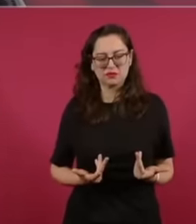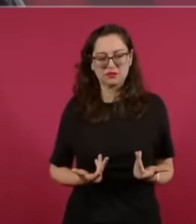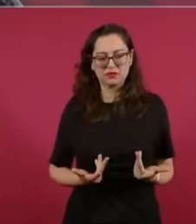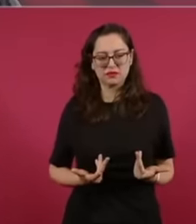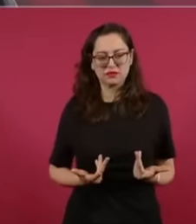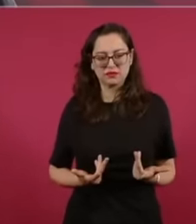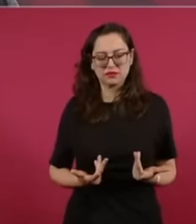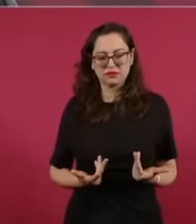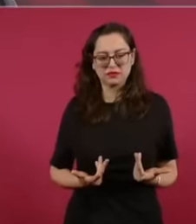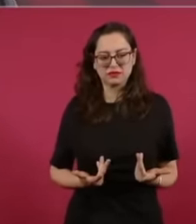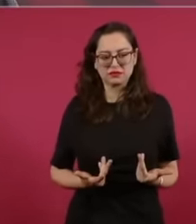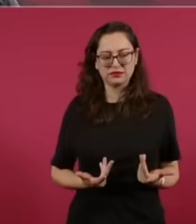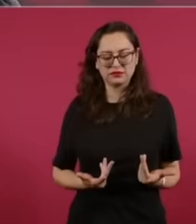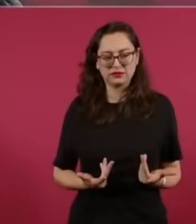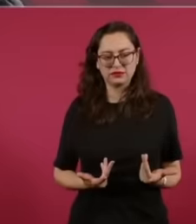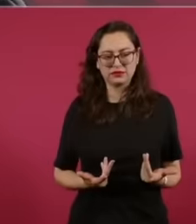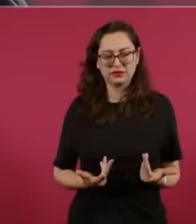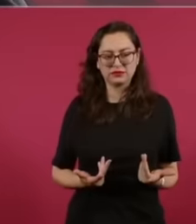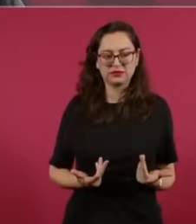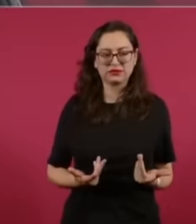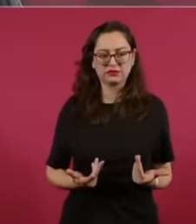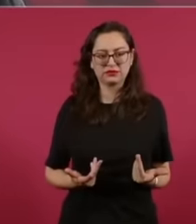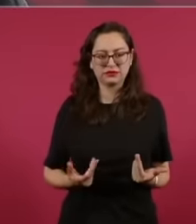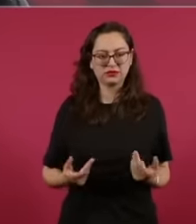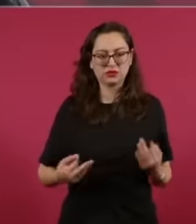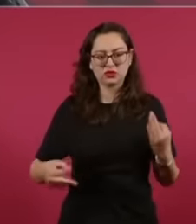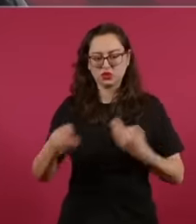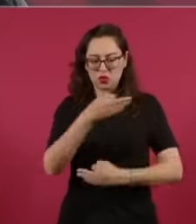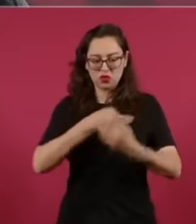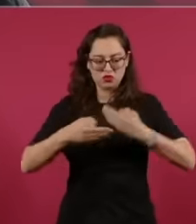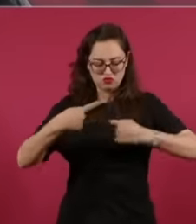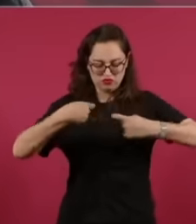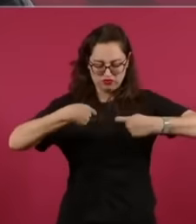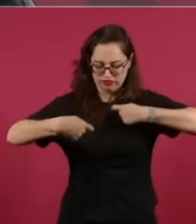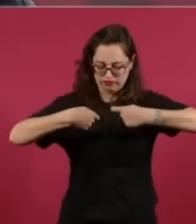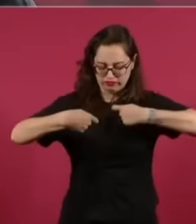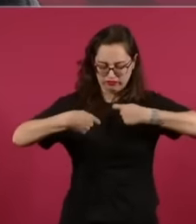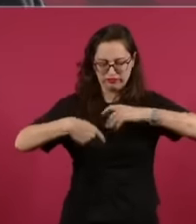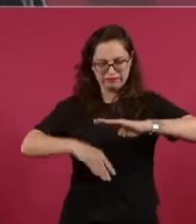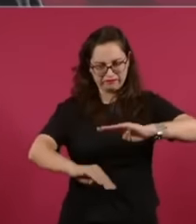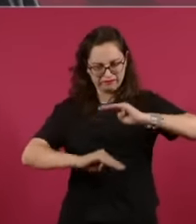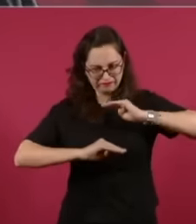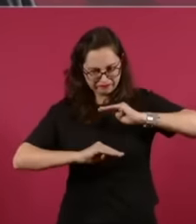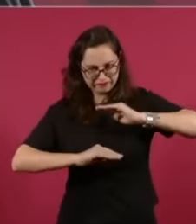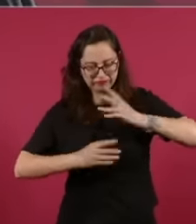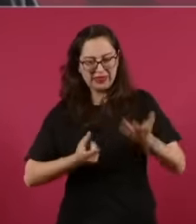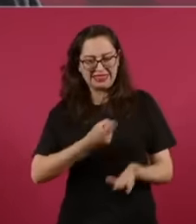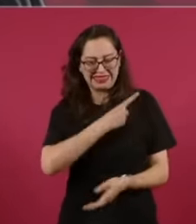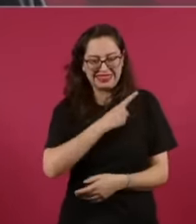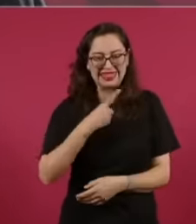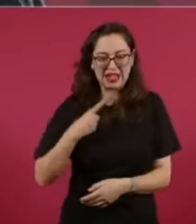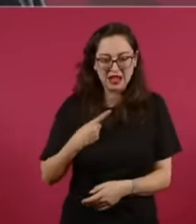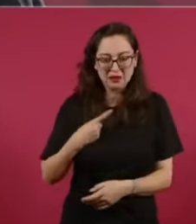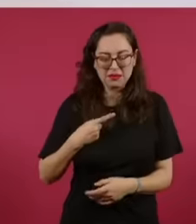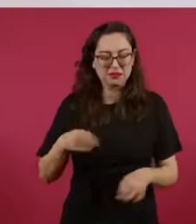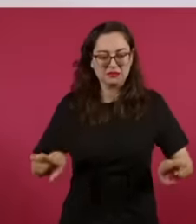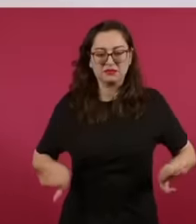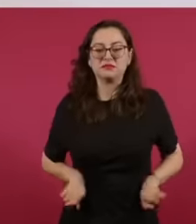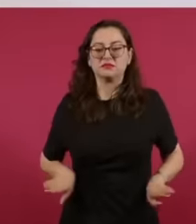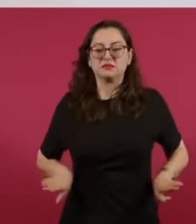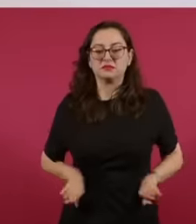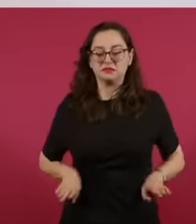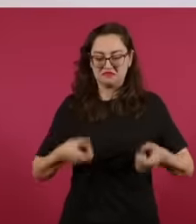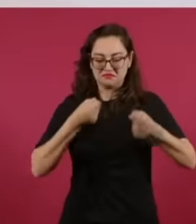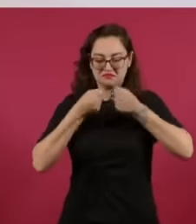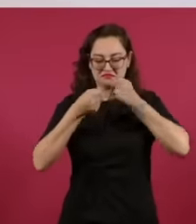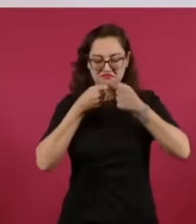Hay que aprender todos a autolimitarnos, y hay que tener una actitud ética en el